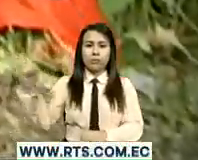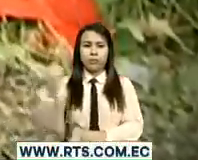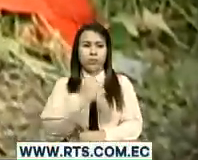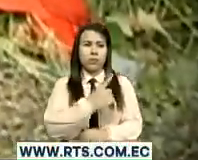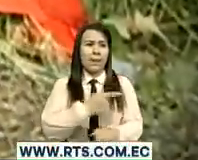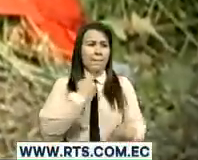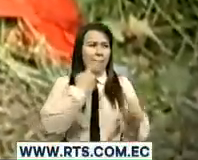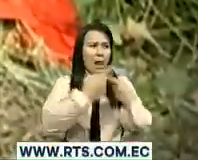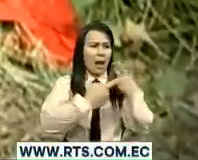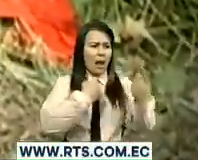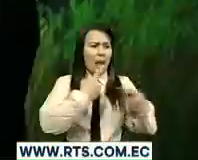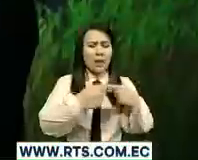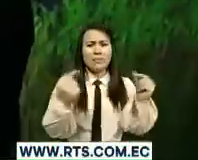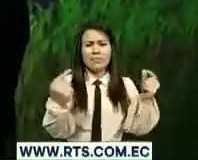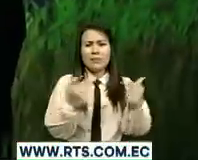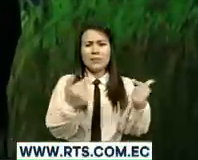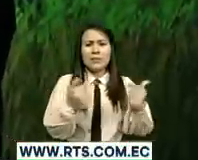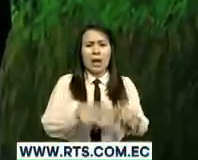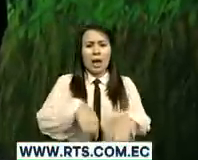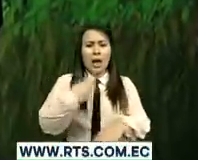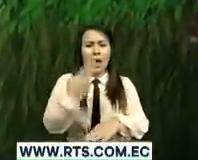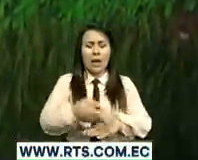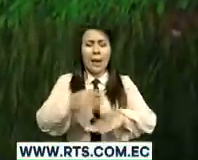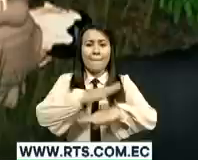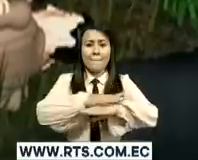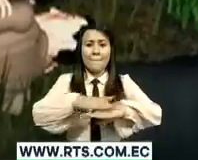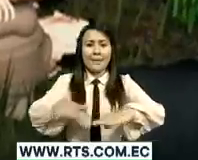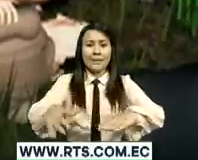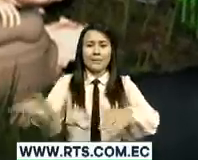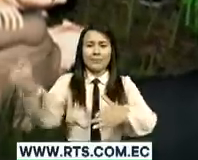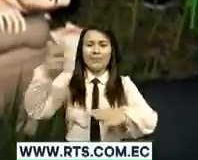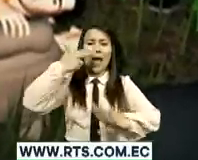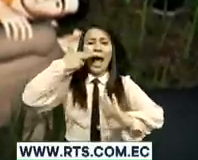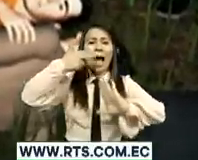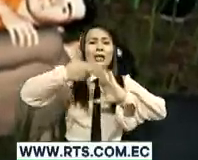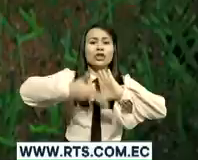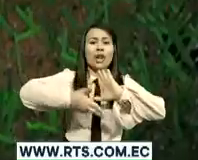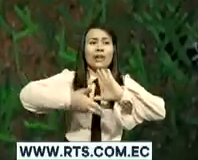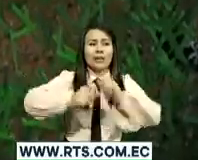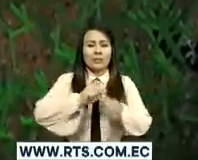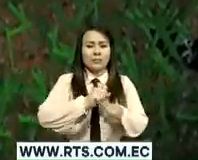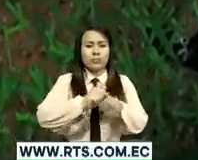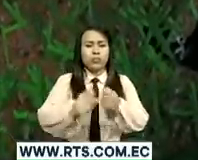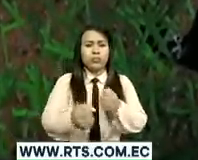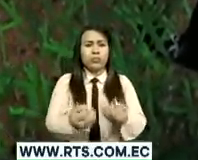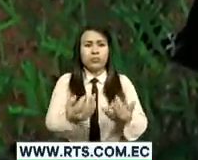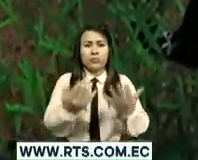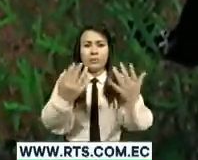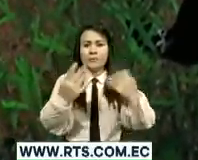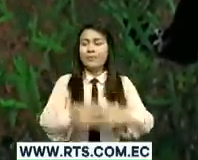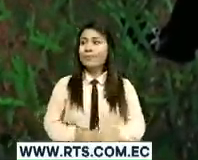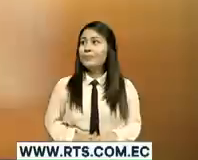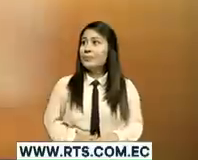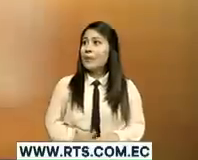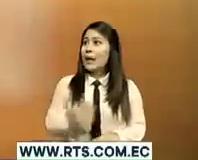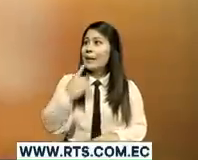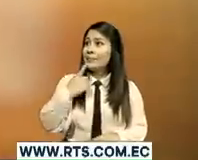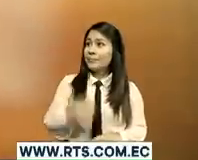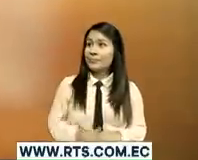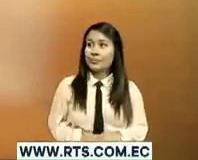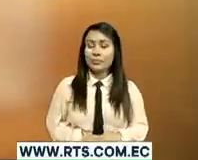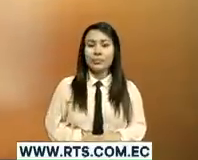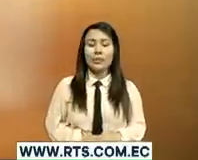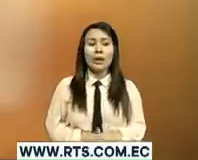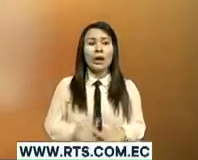y les obligaron a abrazarse en el piso y les rociaron gasolina y luego les prendieron fuego. A decir alto, alto,